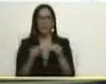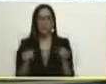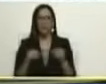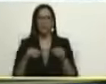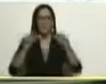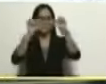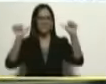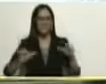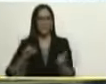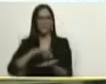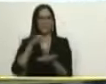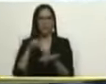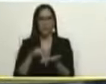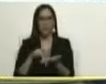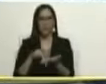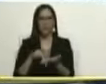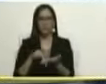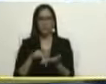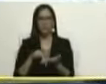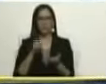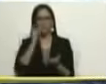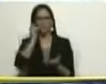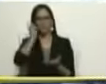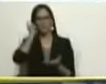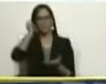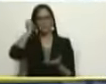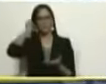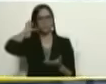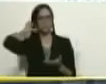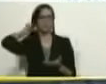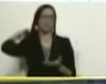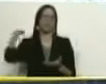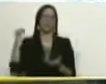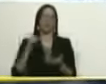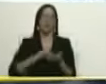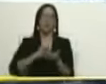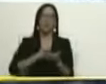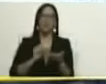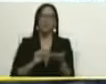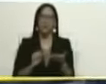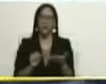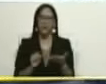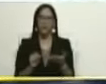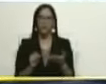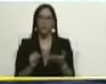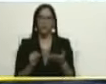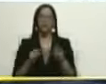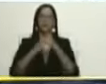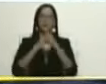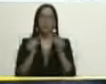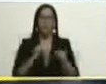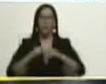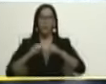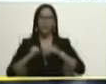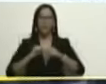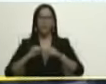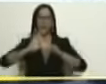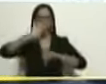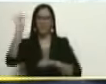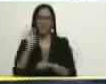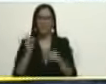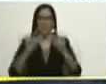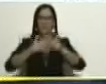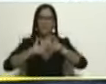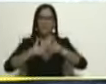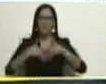nacional. Lo firmaron todos los movimientos y federaciones empresariales, todas